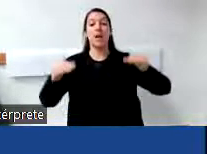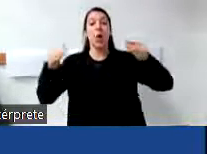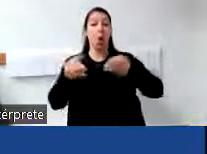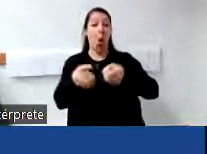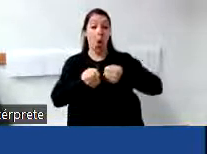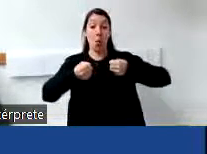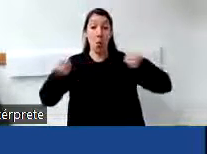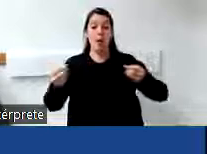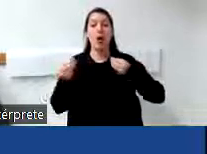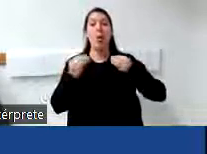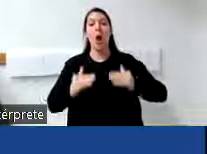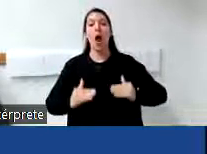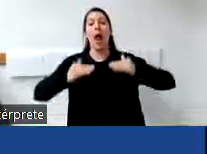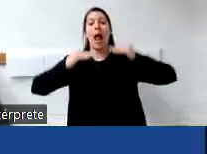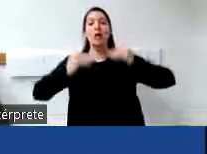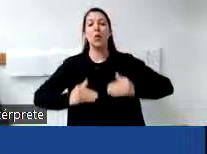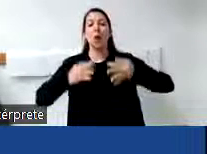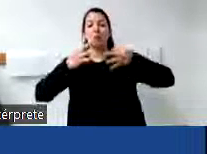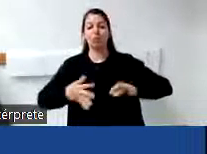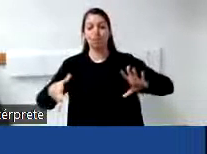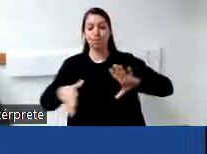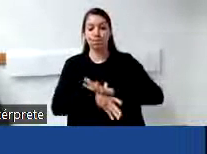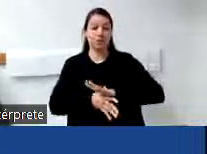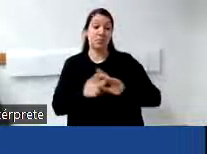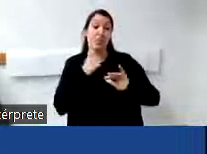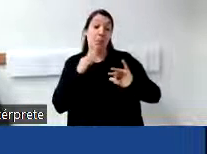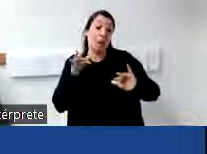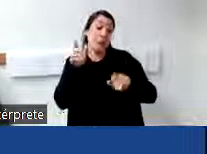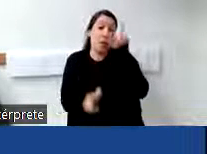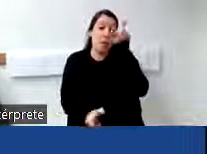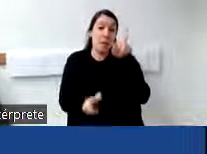cuáles serían las alturas adecuadas para que, por ejemplo, una persona que está